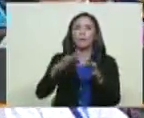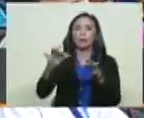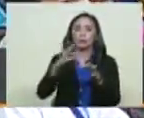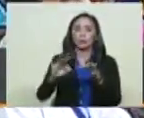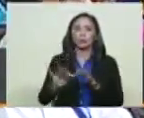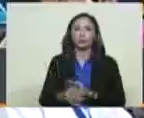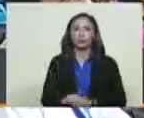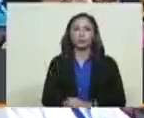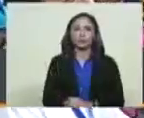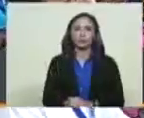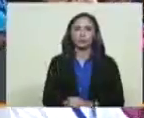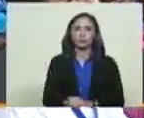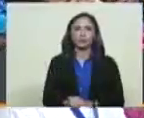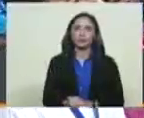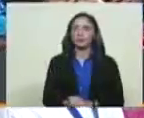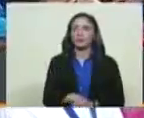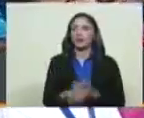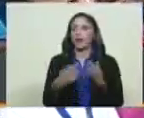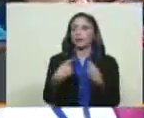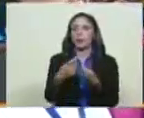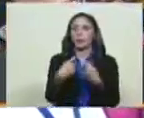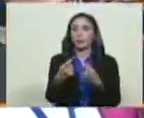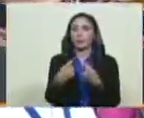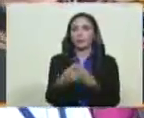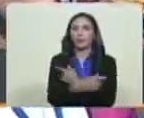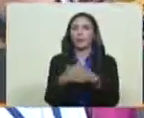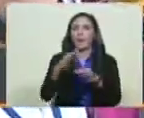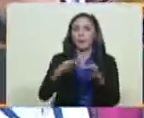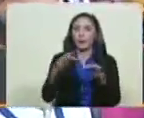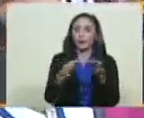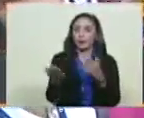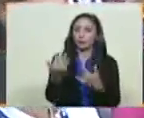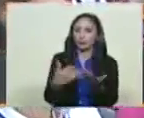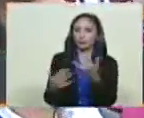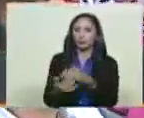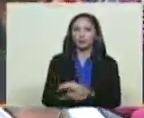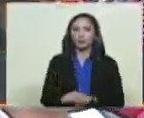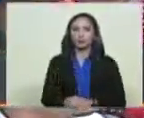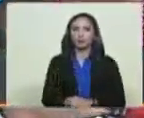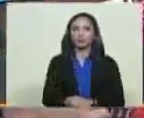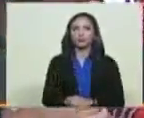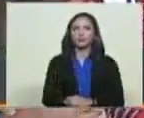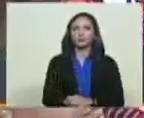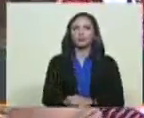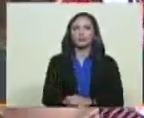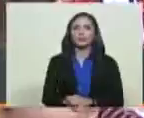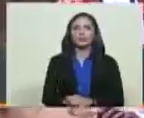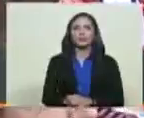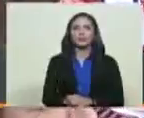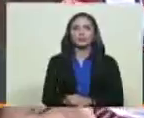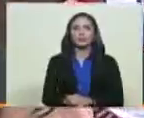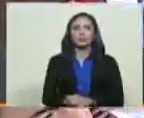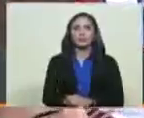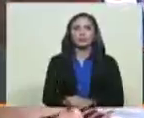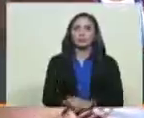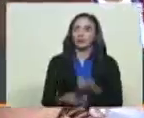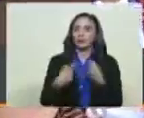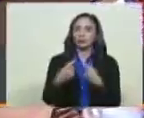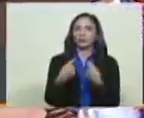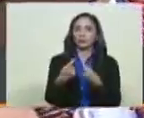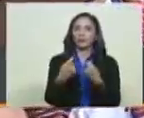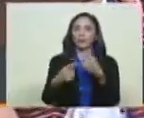un centro detrás del otro como dicen venga para acá bájese la mula en petro rakatá y no hemos bajado en la mula